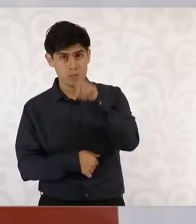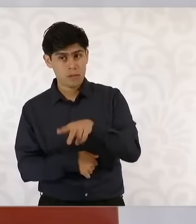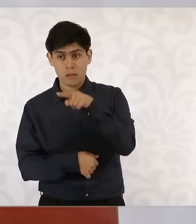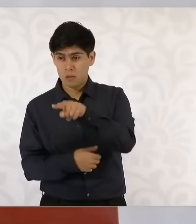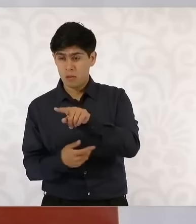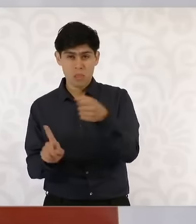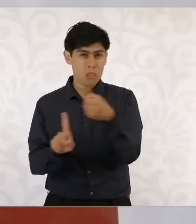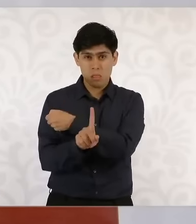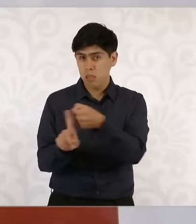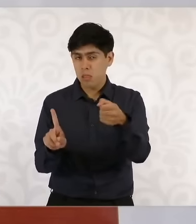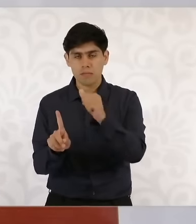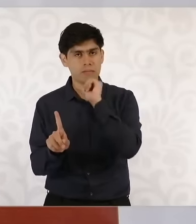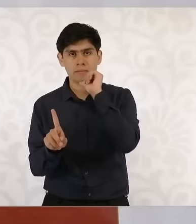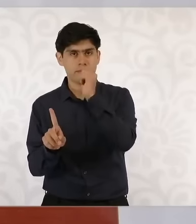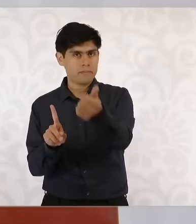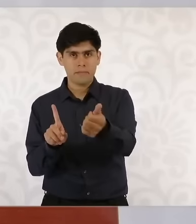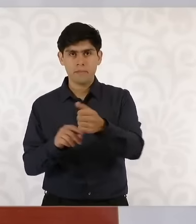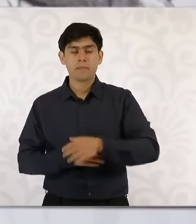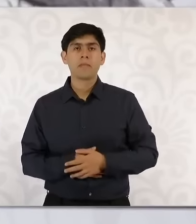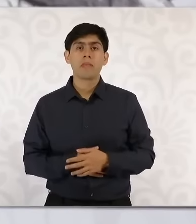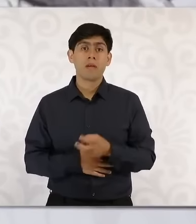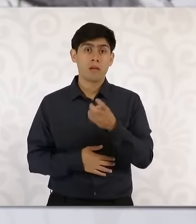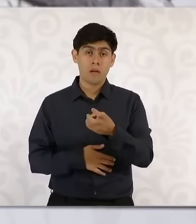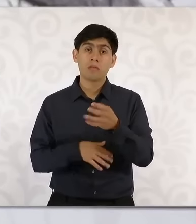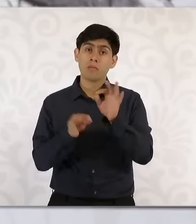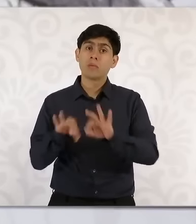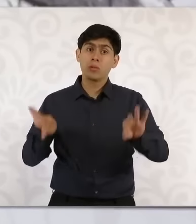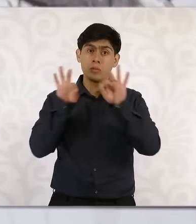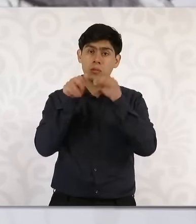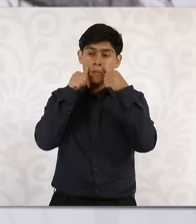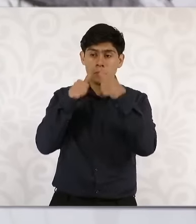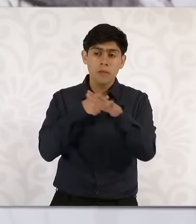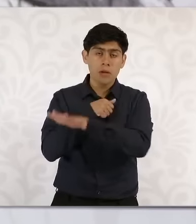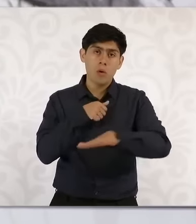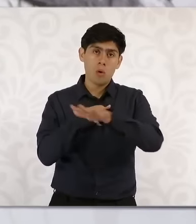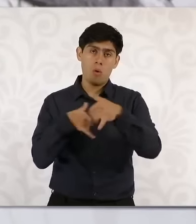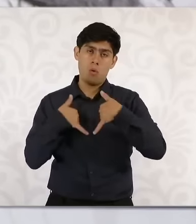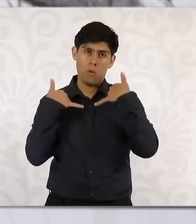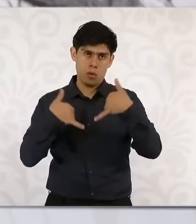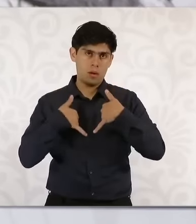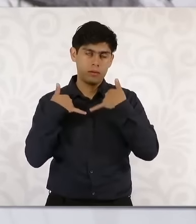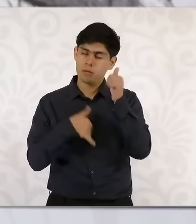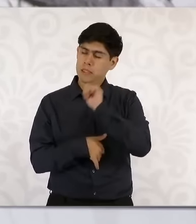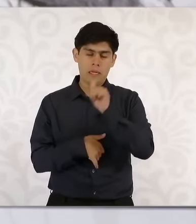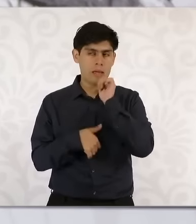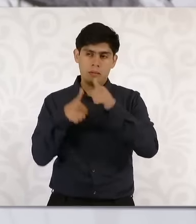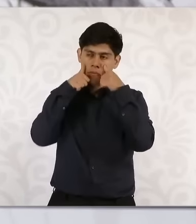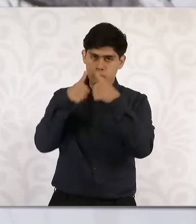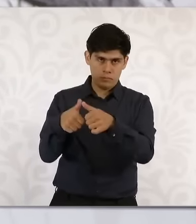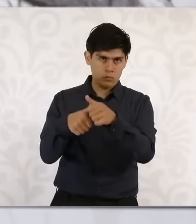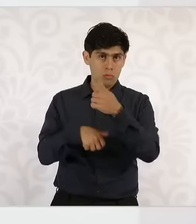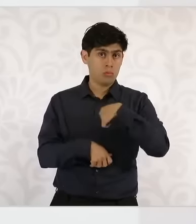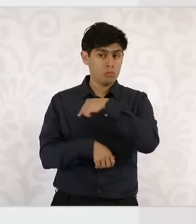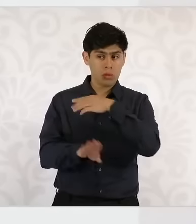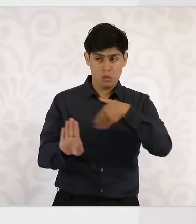son violentos. Y hay que escucharlos, siempre hay que escuchar a los jóvenes. Este no es un asunto contra la